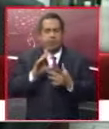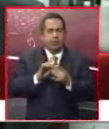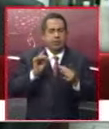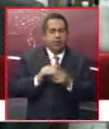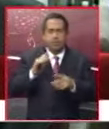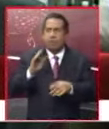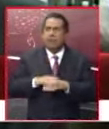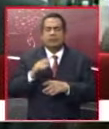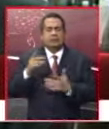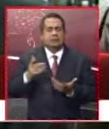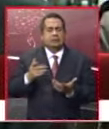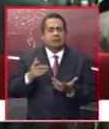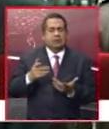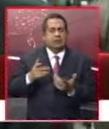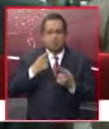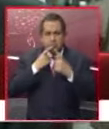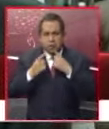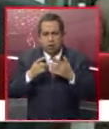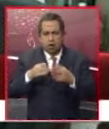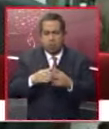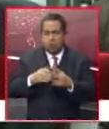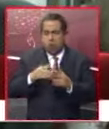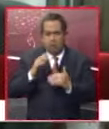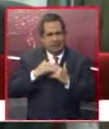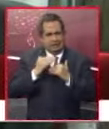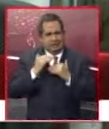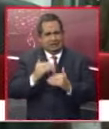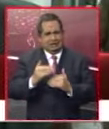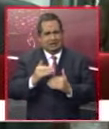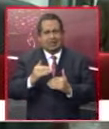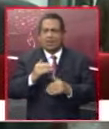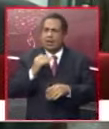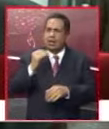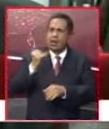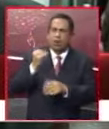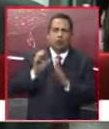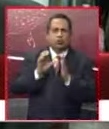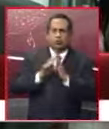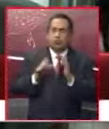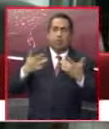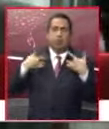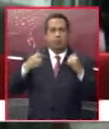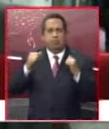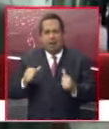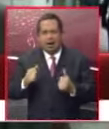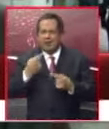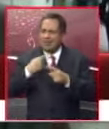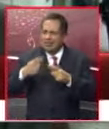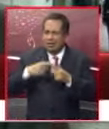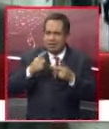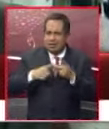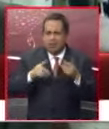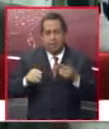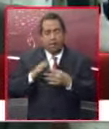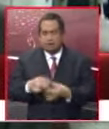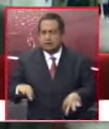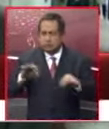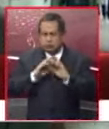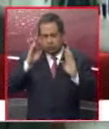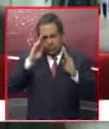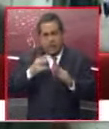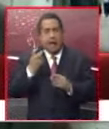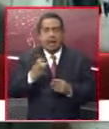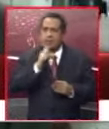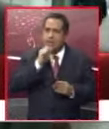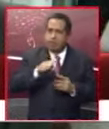salario máximo. Queremos también acotar la inmunidad constitucional, son los temas nodales, que yo creo que son los 3 temas fundamentales de esta, así